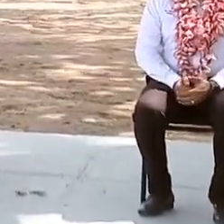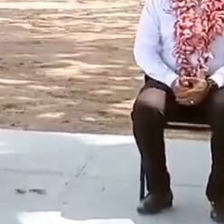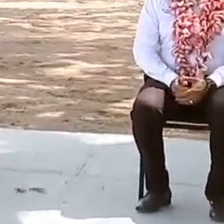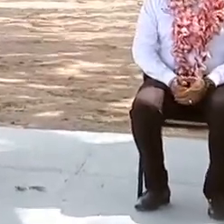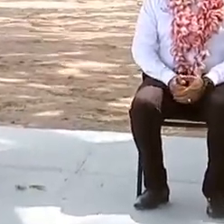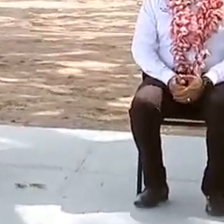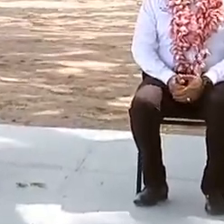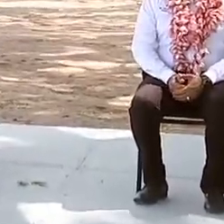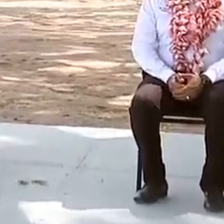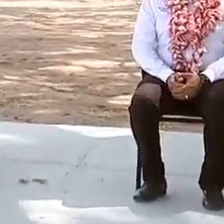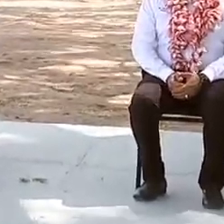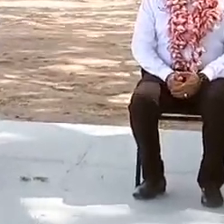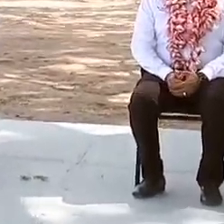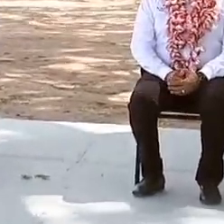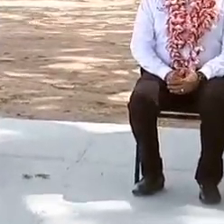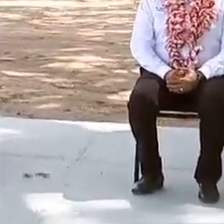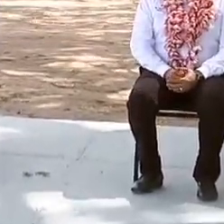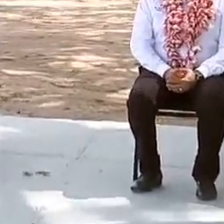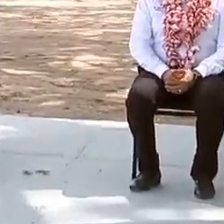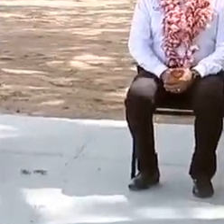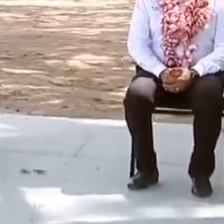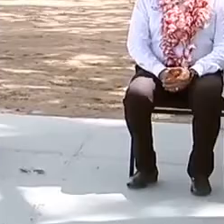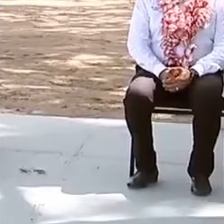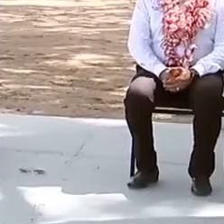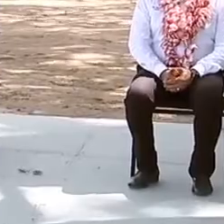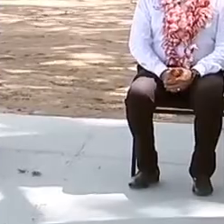Regional, Hugo Raúl Paulín Hernández.